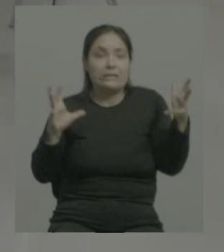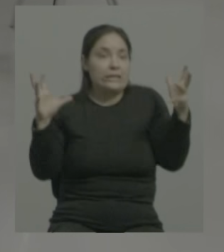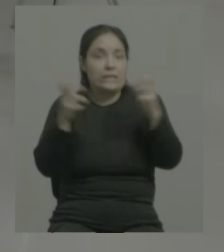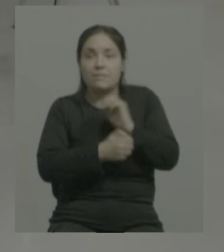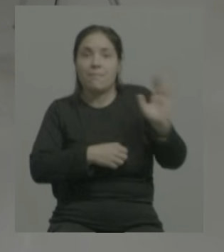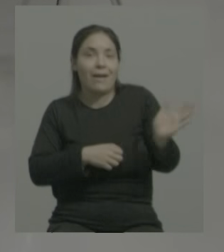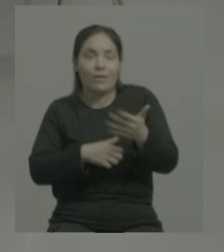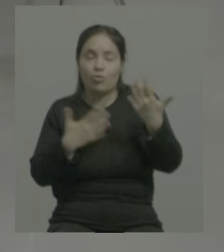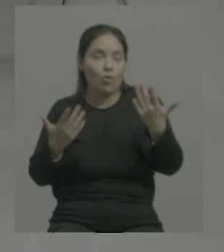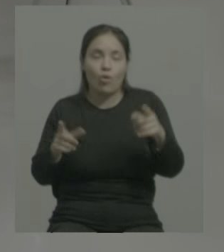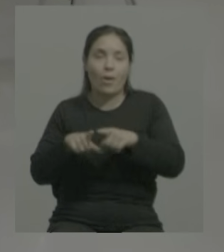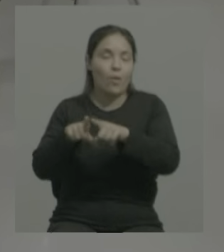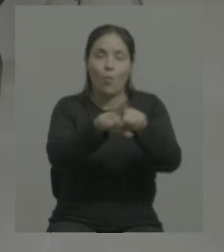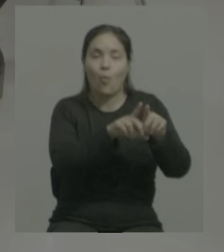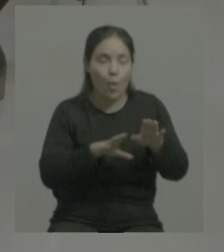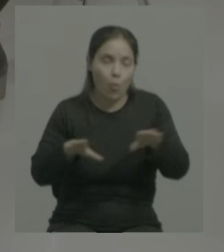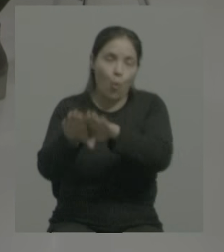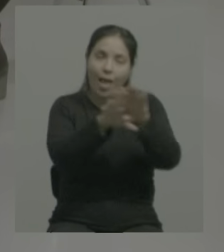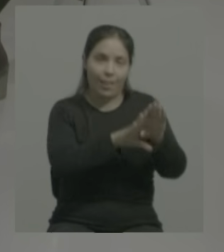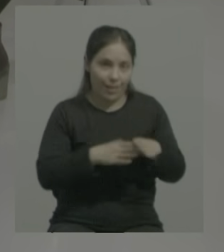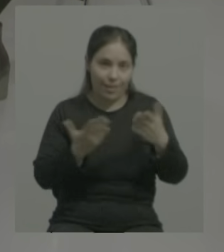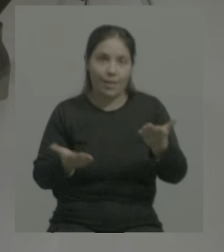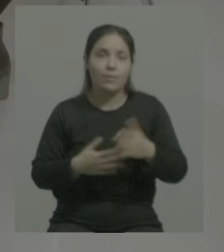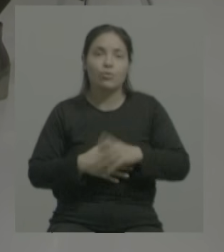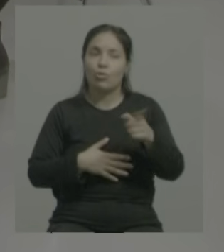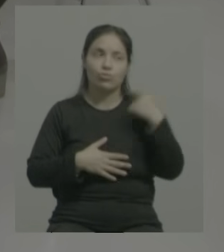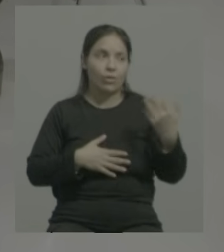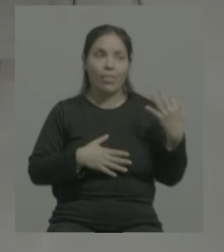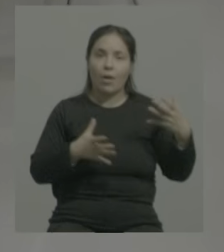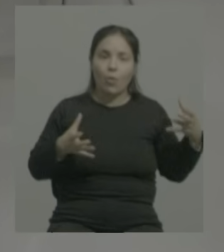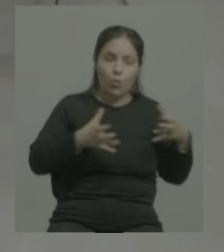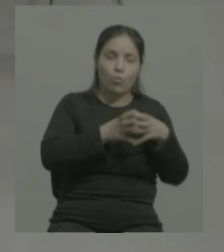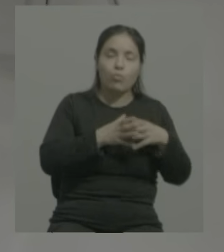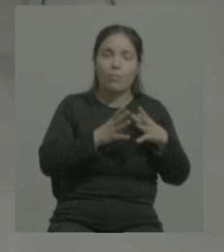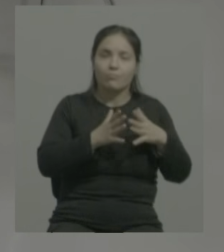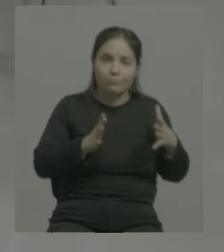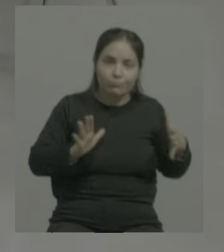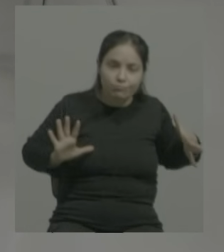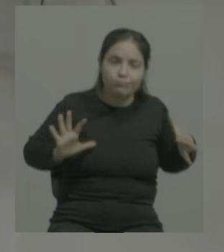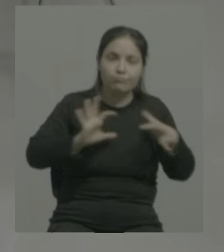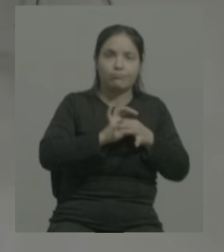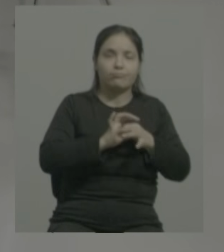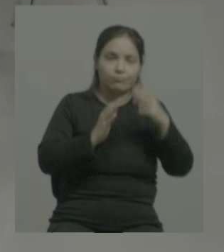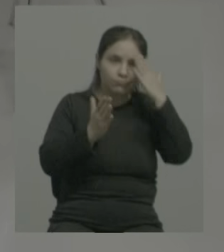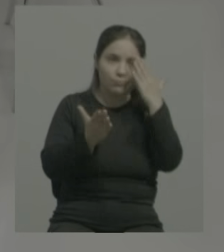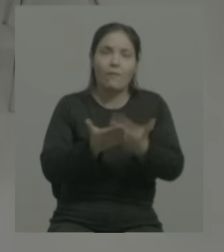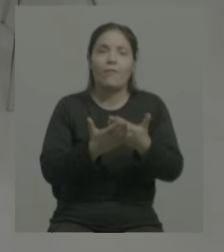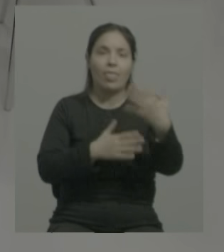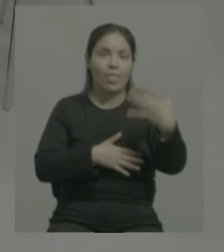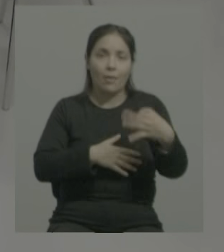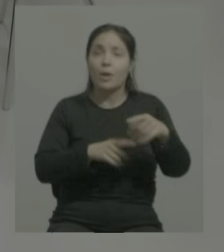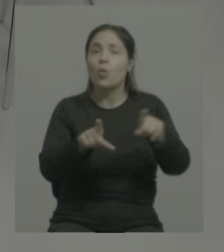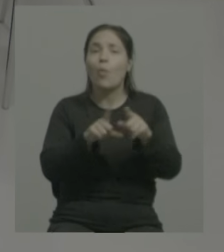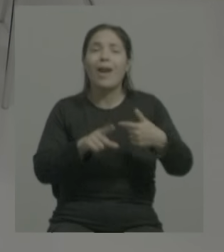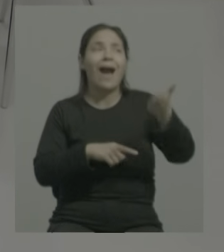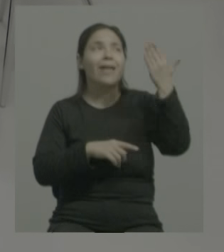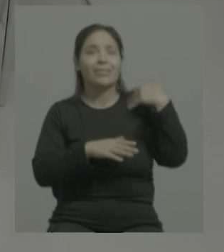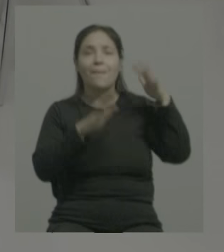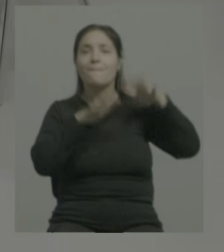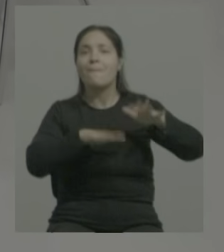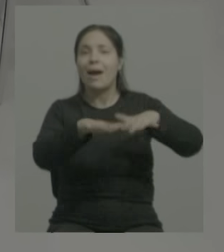y creo que es el momento en el cual nosotros tenemos que presentar un frente unido, como se produjo en la marcha del 23 de abril, y decir, este es el límite.